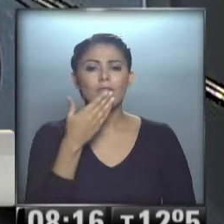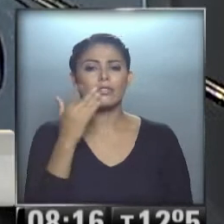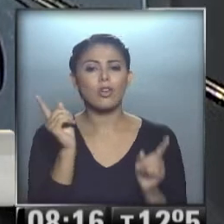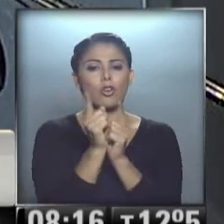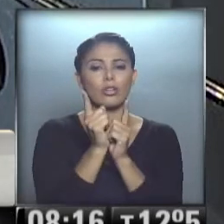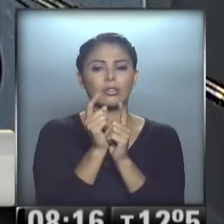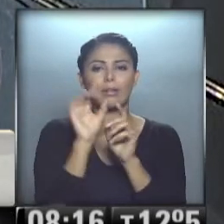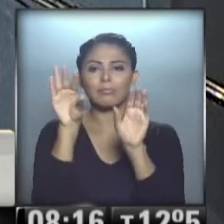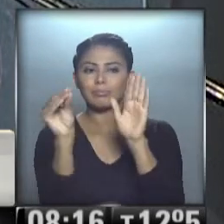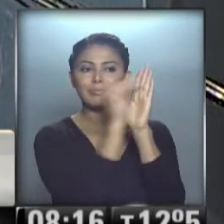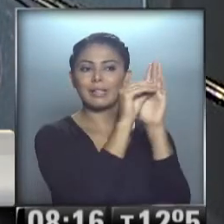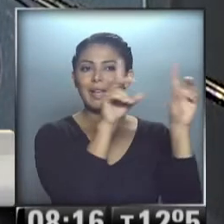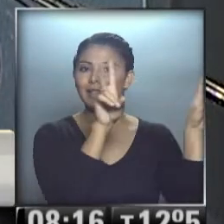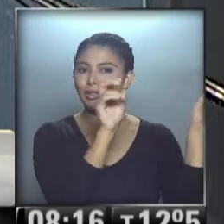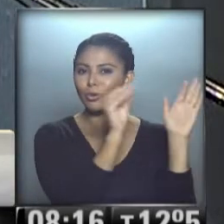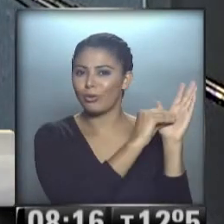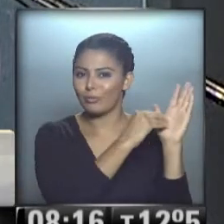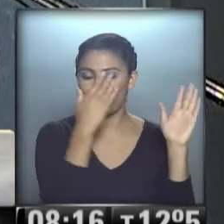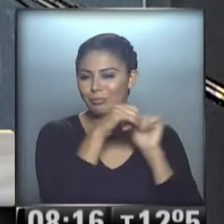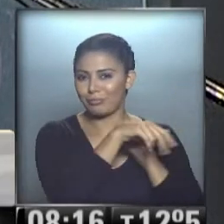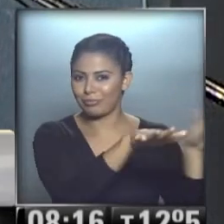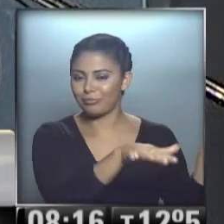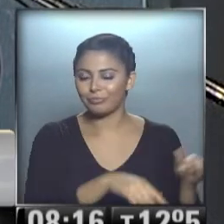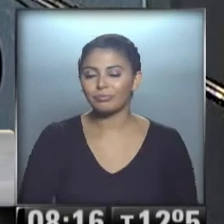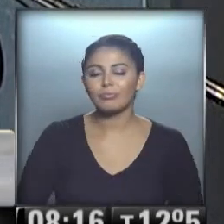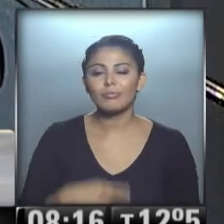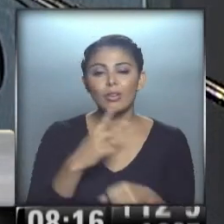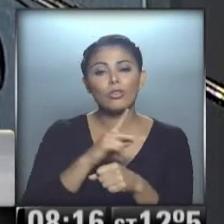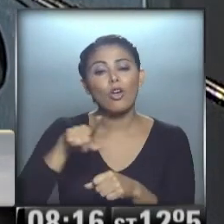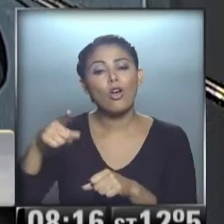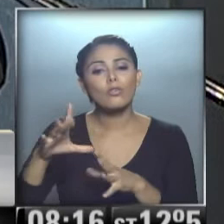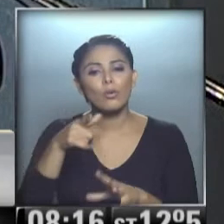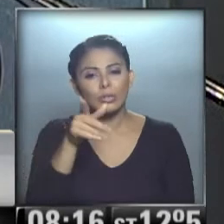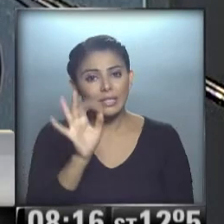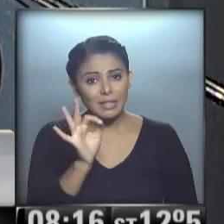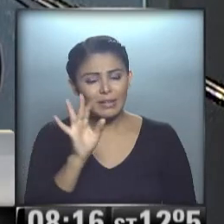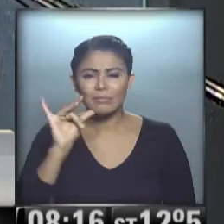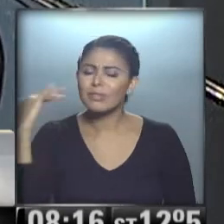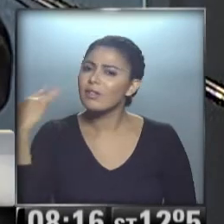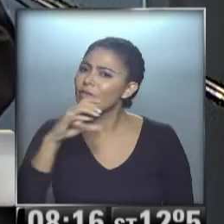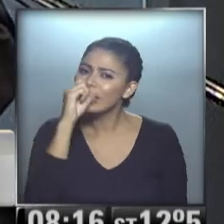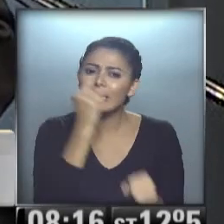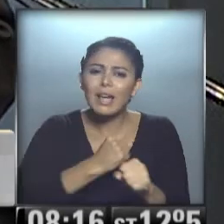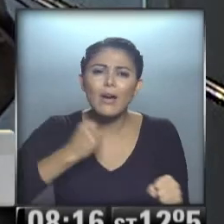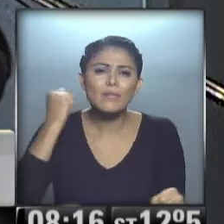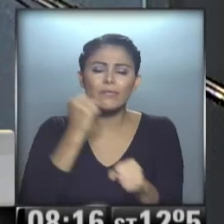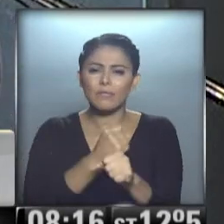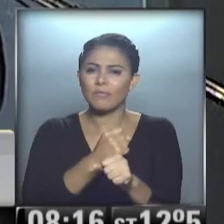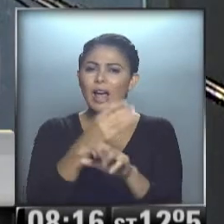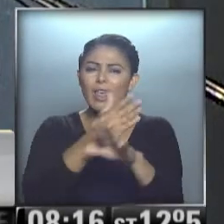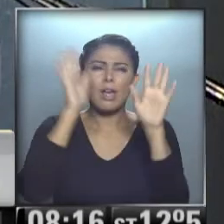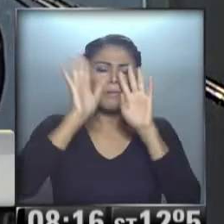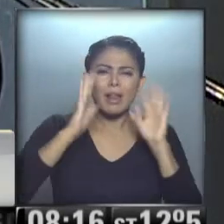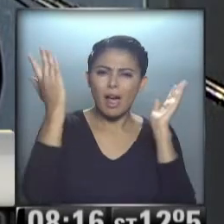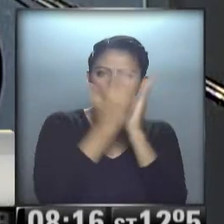para título. En segundo lugar, respecto a otros operativos, usted sabe la complejidad de un operativo